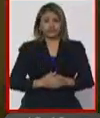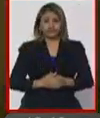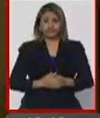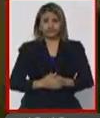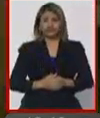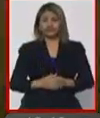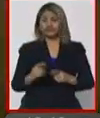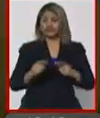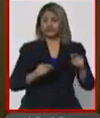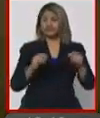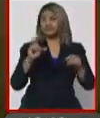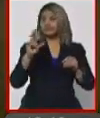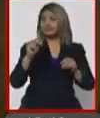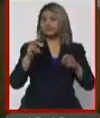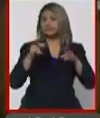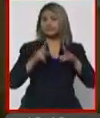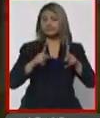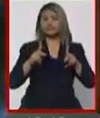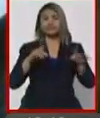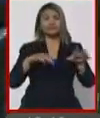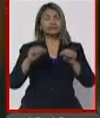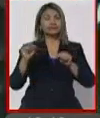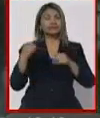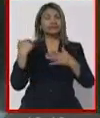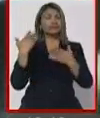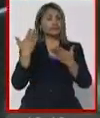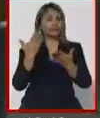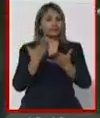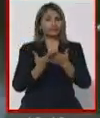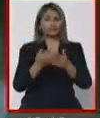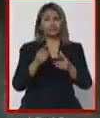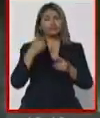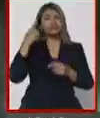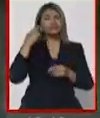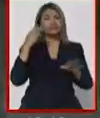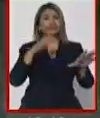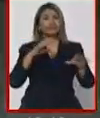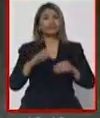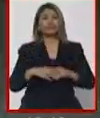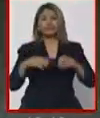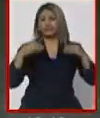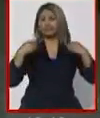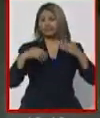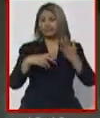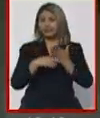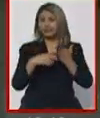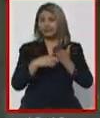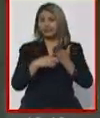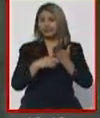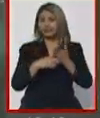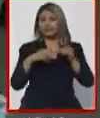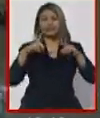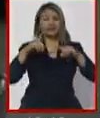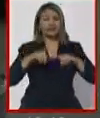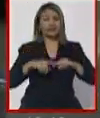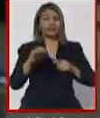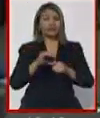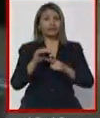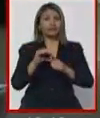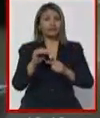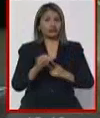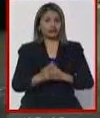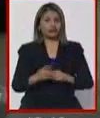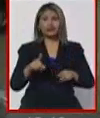situación, de que el tránsito no está autorizando las salidas a sus destinos. Es por eso que se está realizando la venta de pasajes de manera condicional. O por